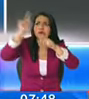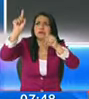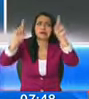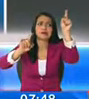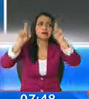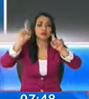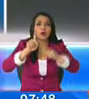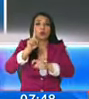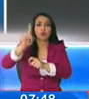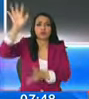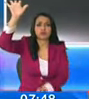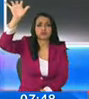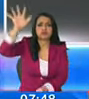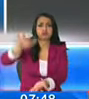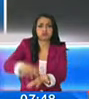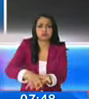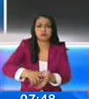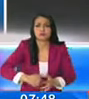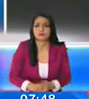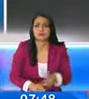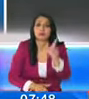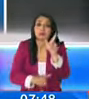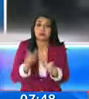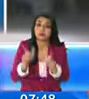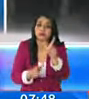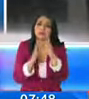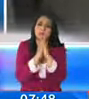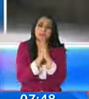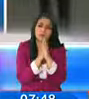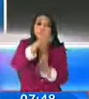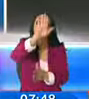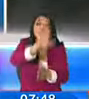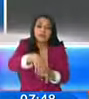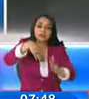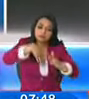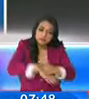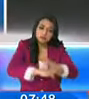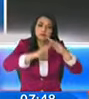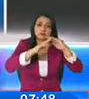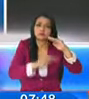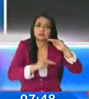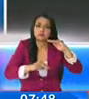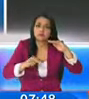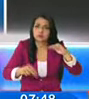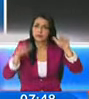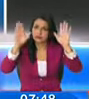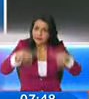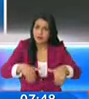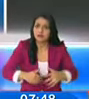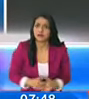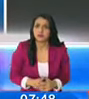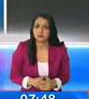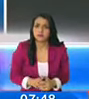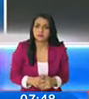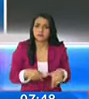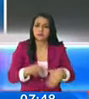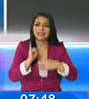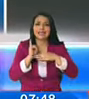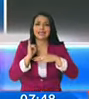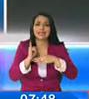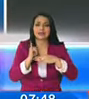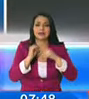ellos va a ser derrumbado. Entonces, toda esa gente se le está solicitando que vengan a la Ciudad de México, bueno, en este caso, aquí a Torre Fuerte con el